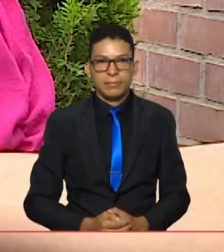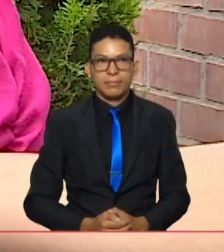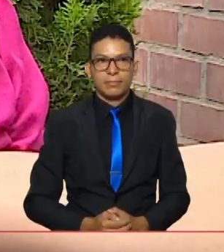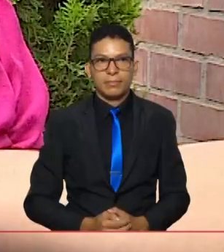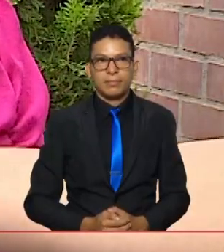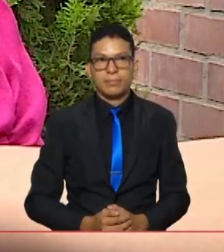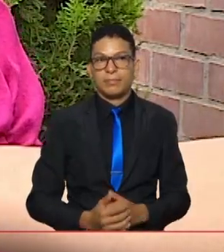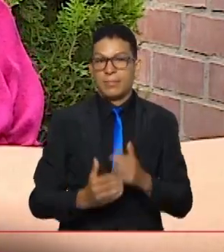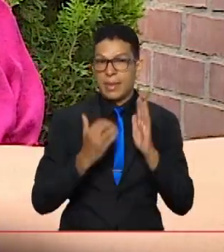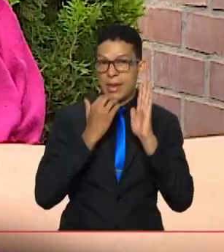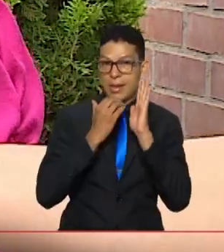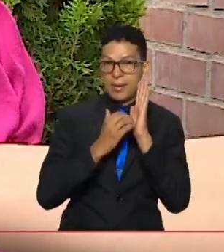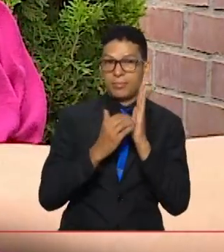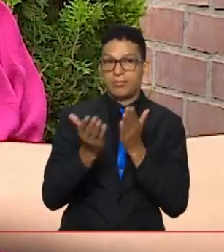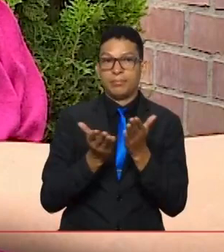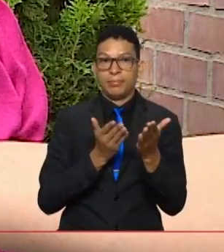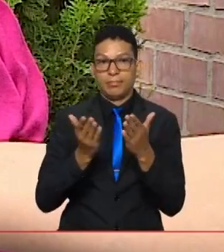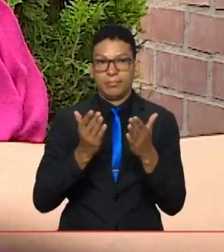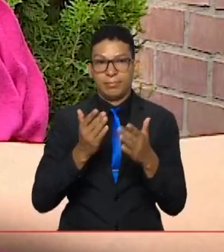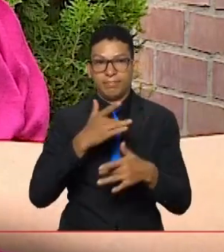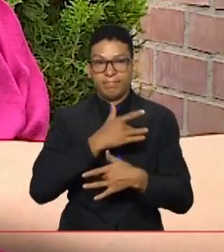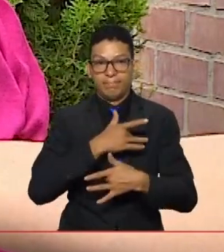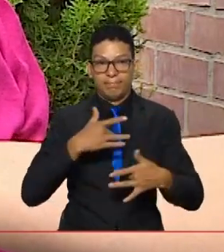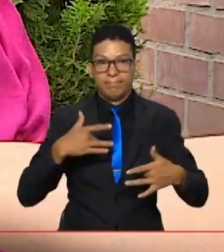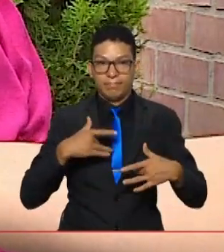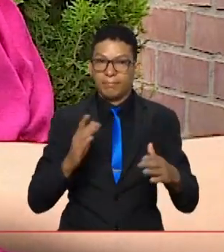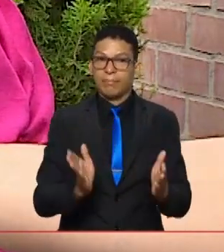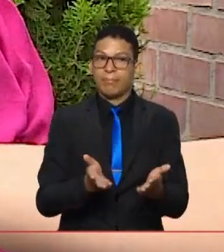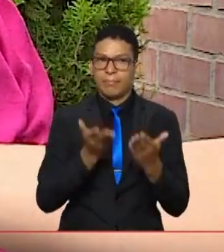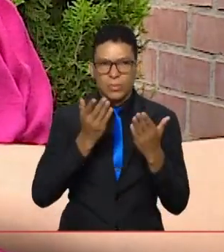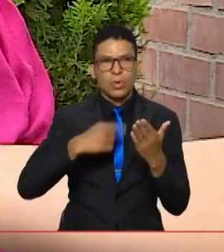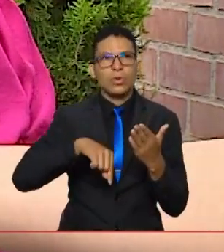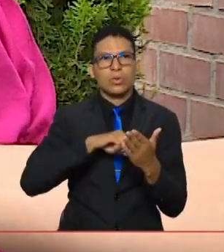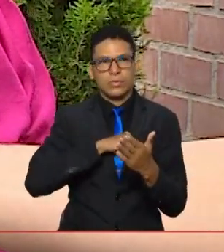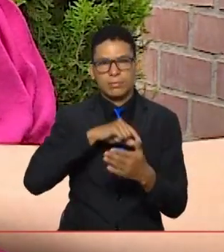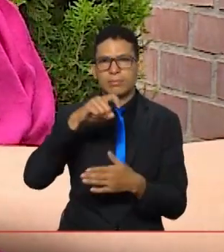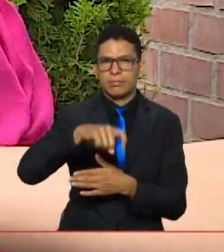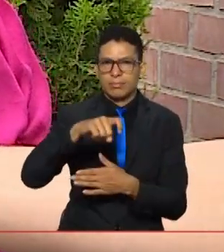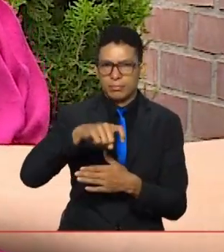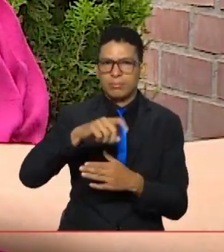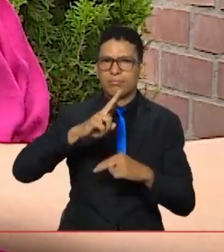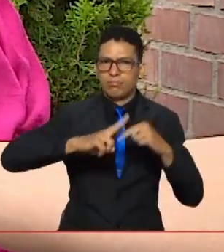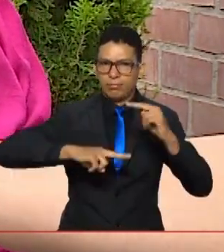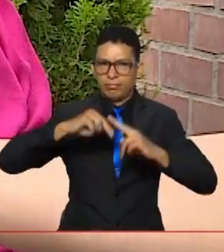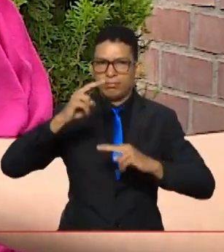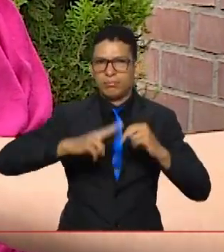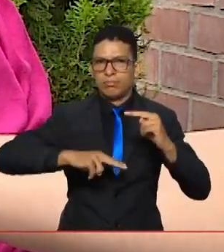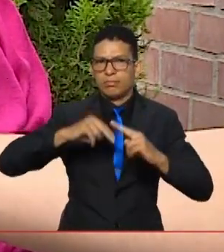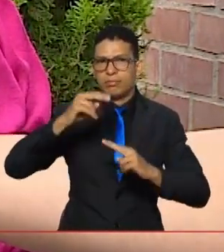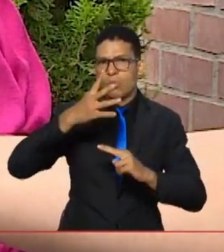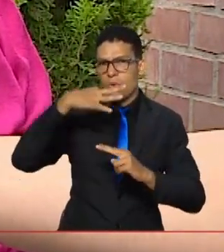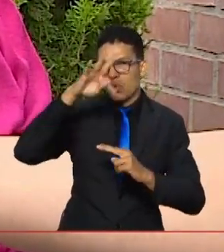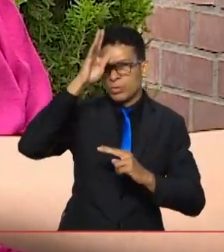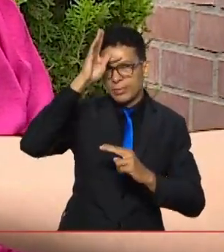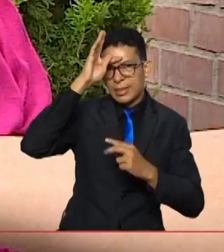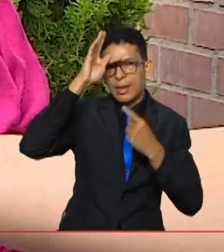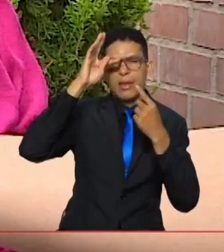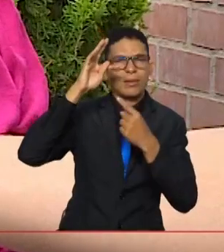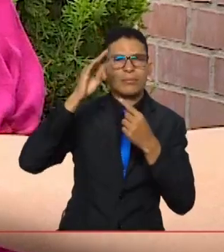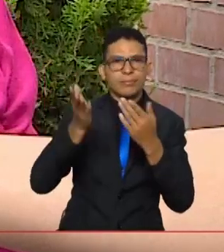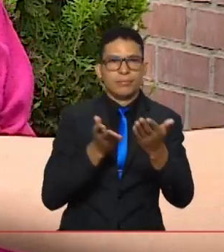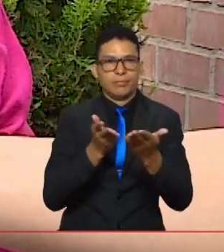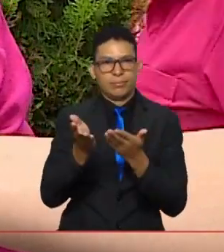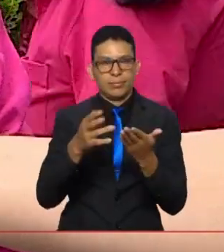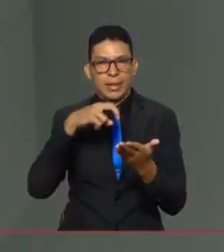Por ejemplo, los servicios de salud mejoren. Necesitamos y vamos a construir un hospital que tenga